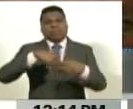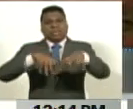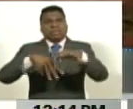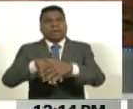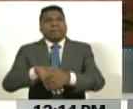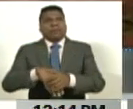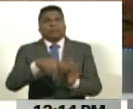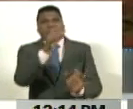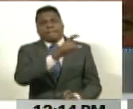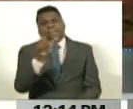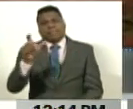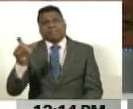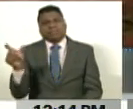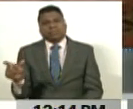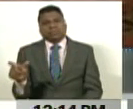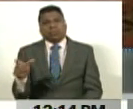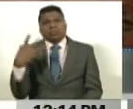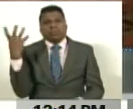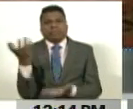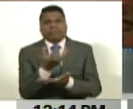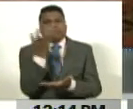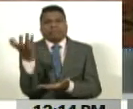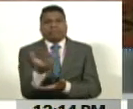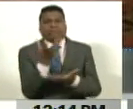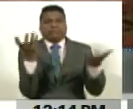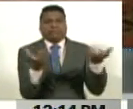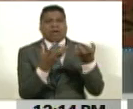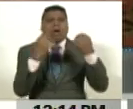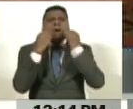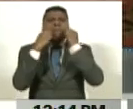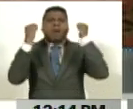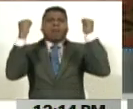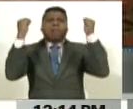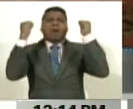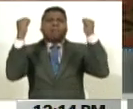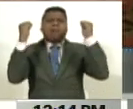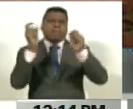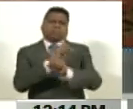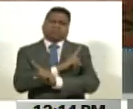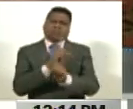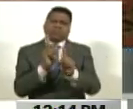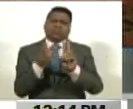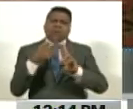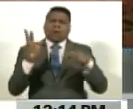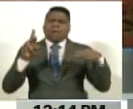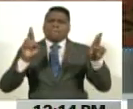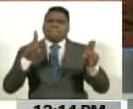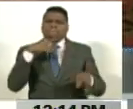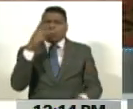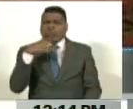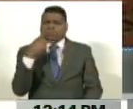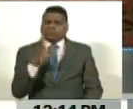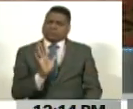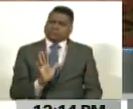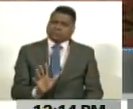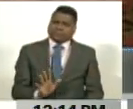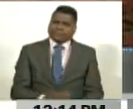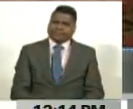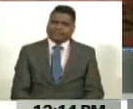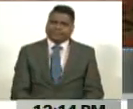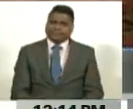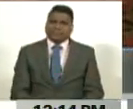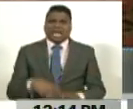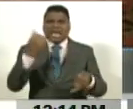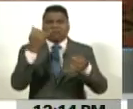algunas personas, las cuales inclusive yo creo que algunos lo hacen en función de tratar de ejercer una opción política, pero que después el final de esa marcha